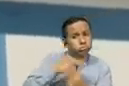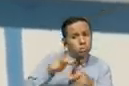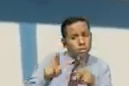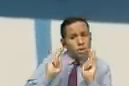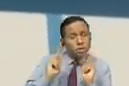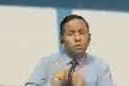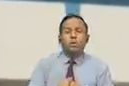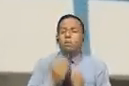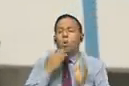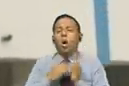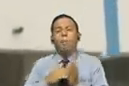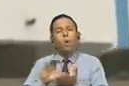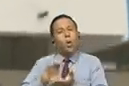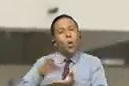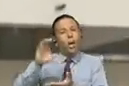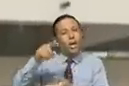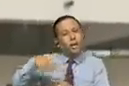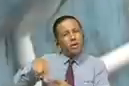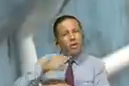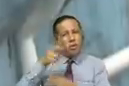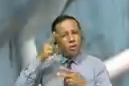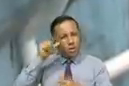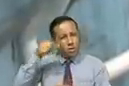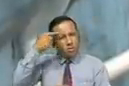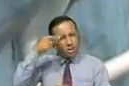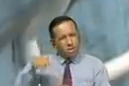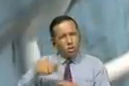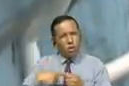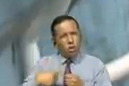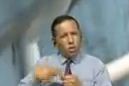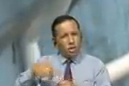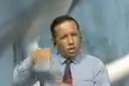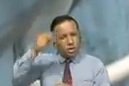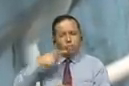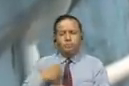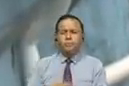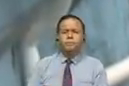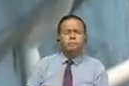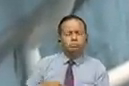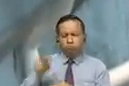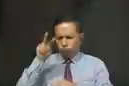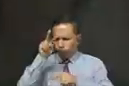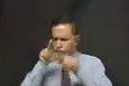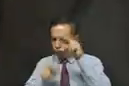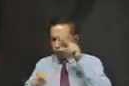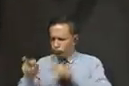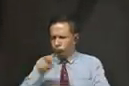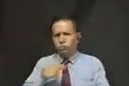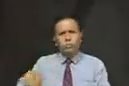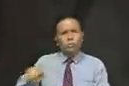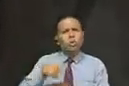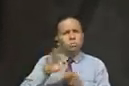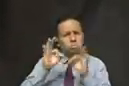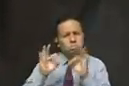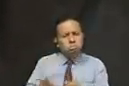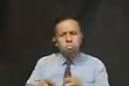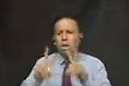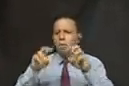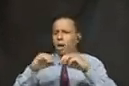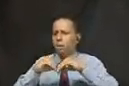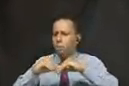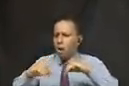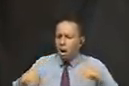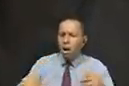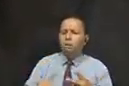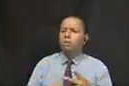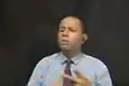Luciano Andrade Marín, ubicado al norte de la ciudad, verificaron el cumplimiento de las medidas de bioseguridad, el distanciamiento social y el